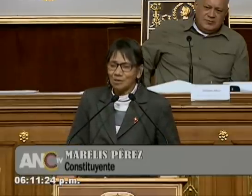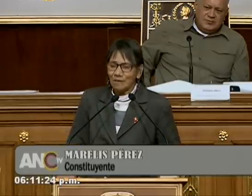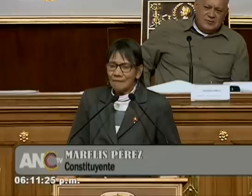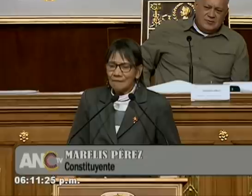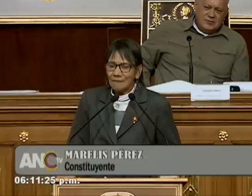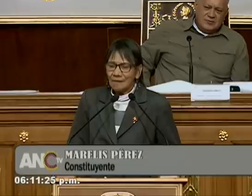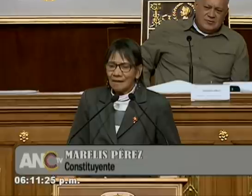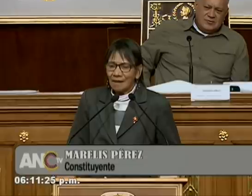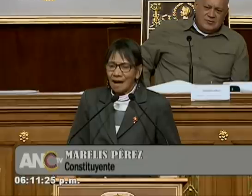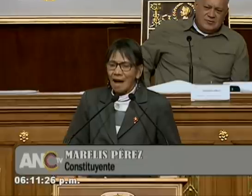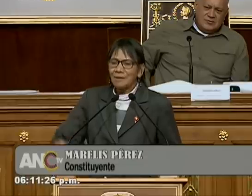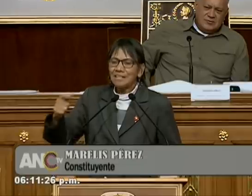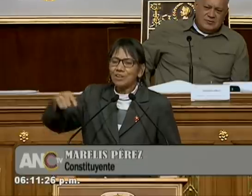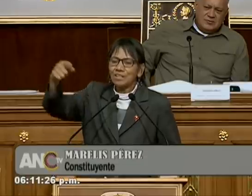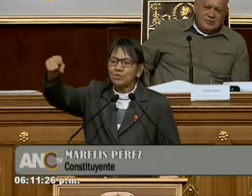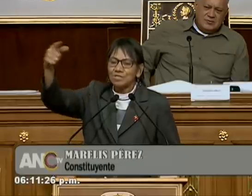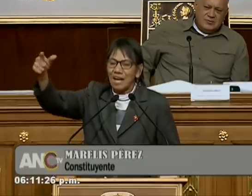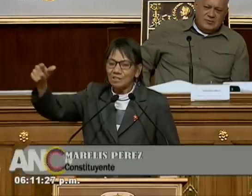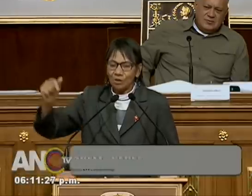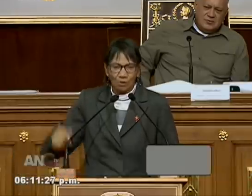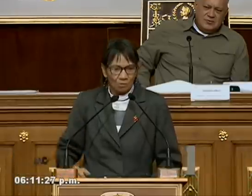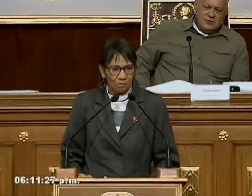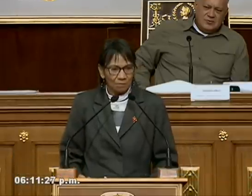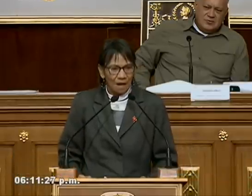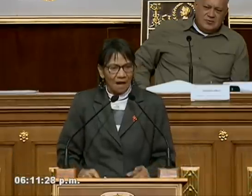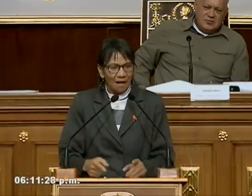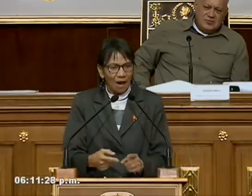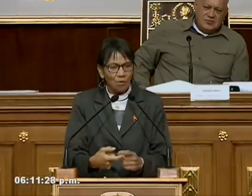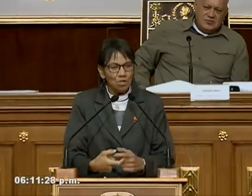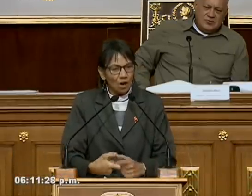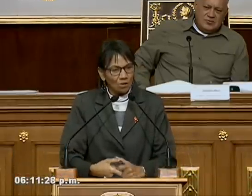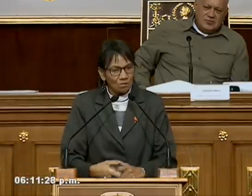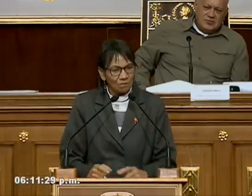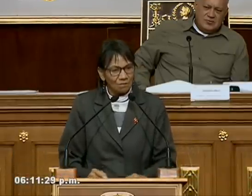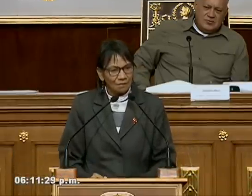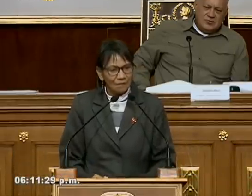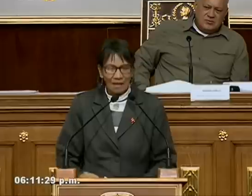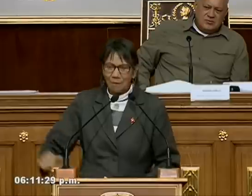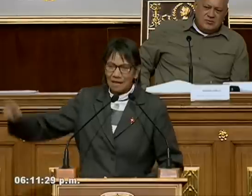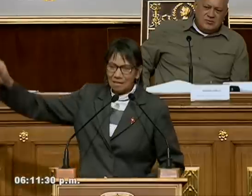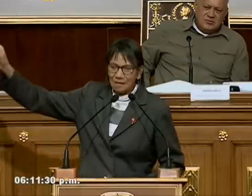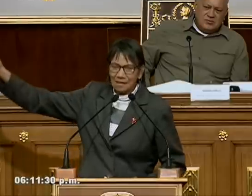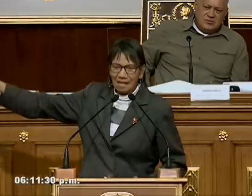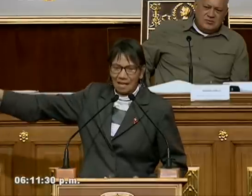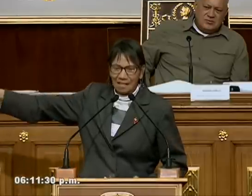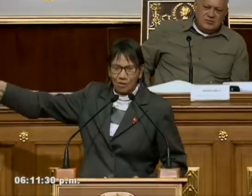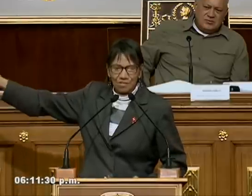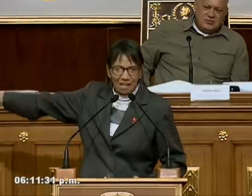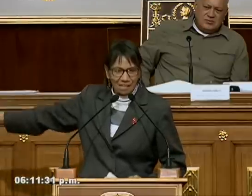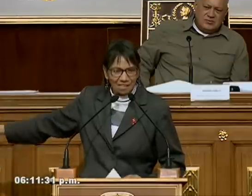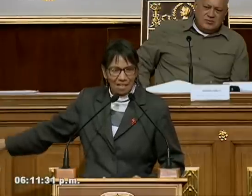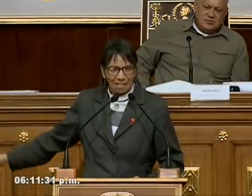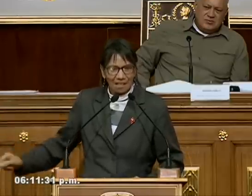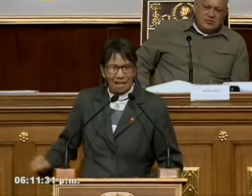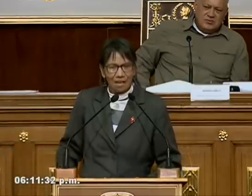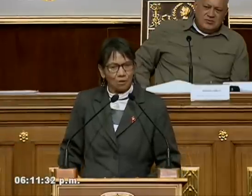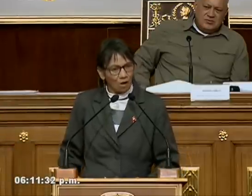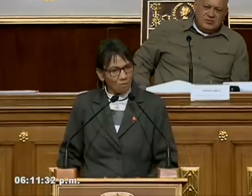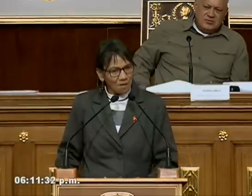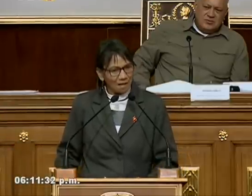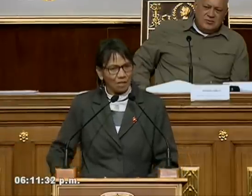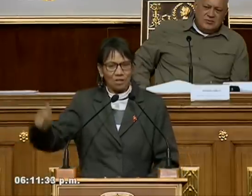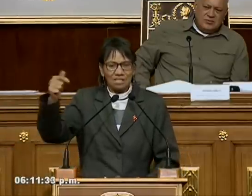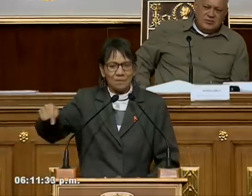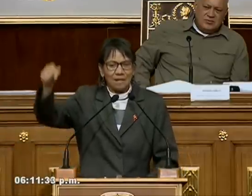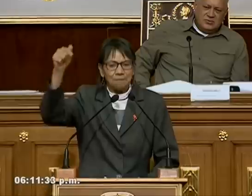mazo? Ha venido denunciando la unión de las bases militares que los yanquis tienen en